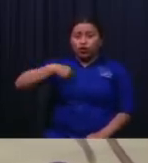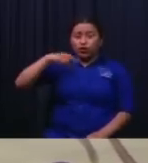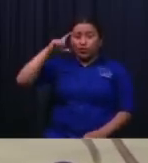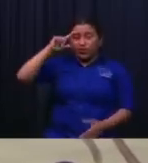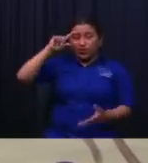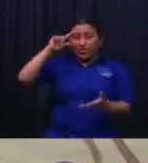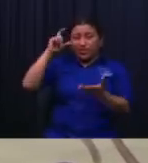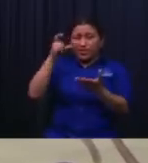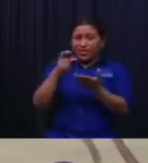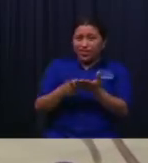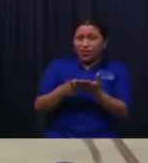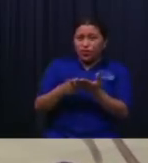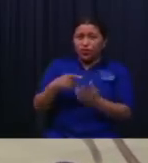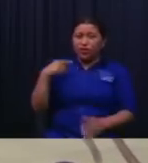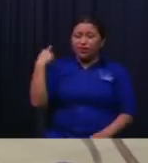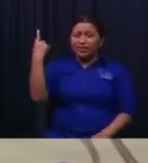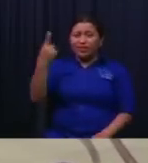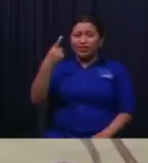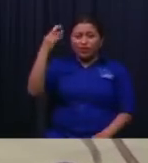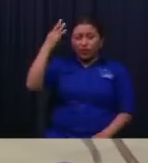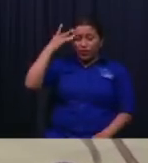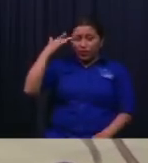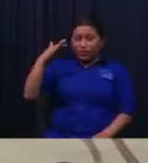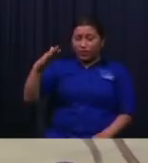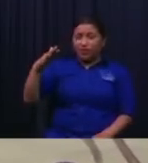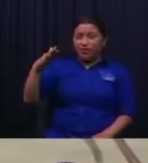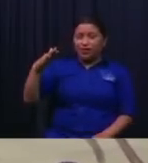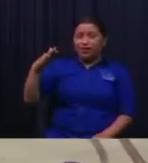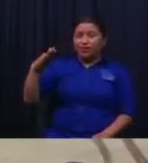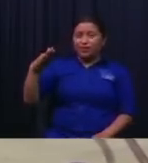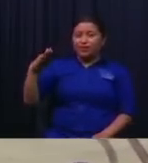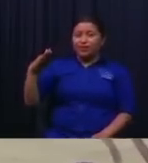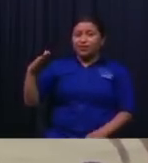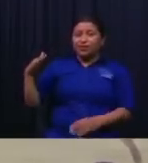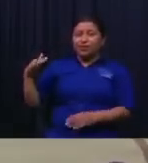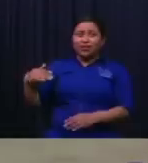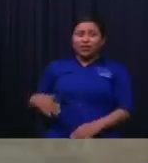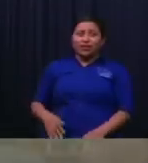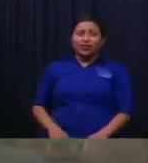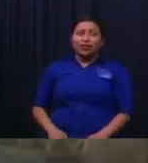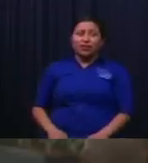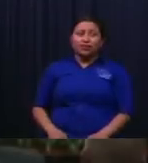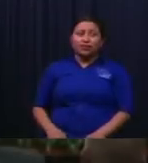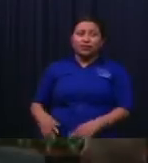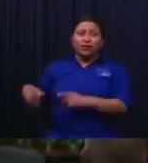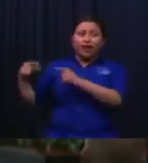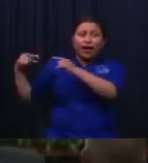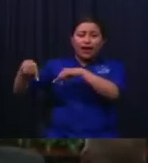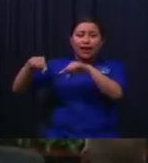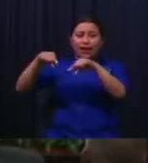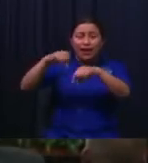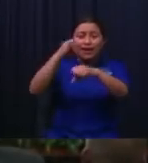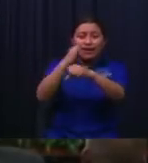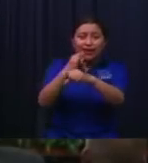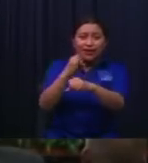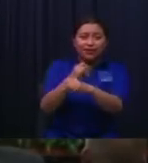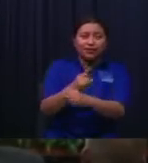día que entro al templo no voy a salir igual. Yo entro con la, mira hermano, yo entro con la actitud de decir,